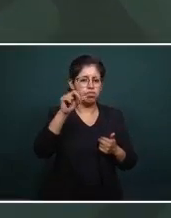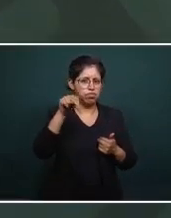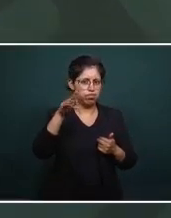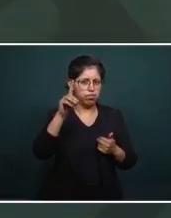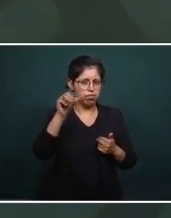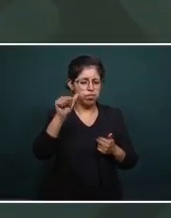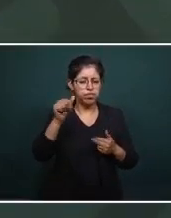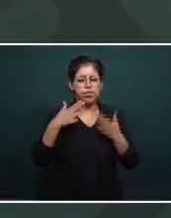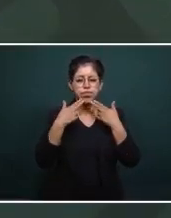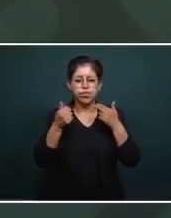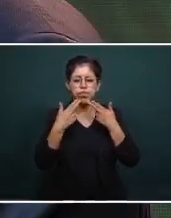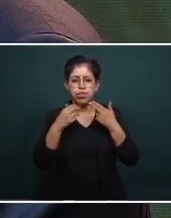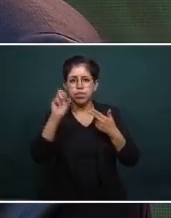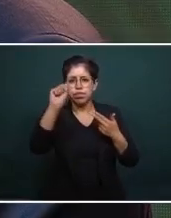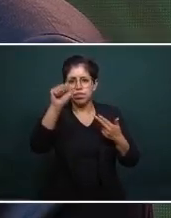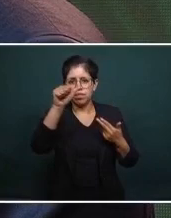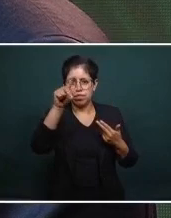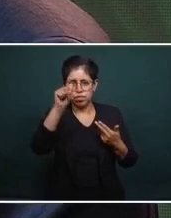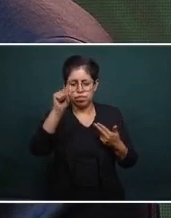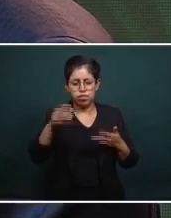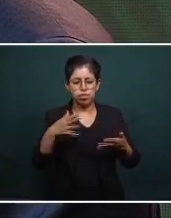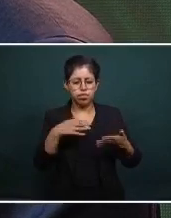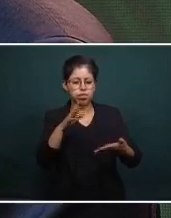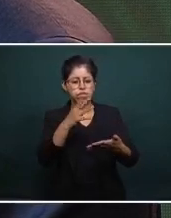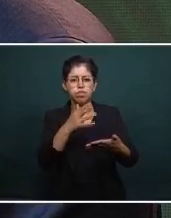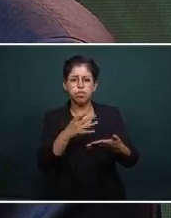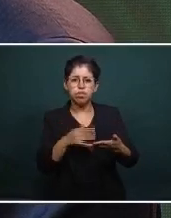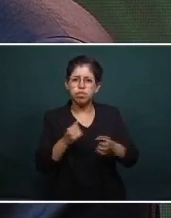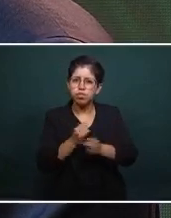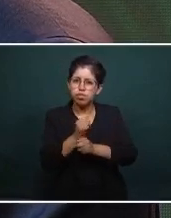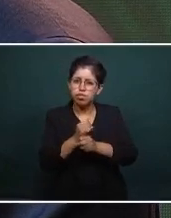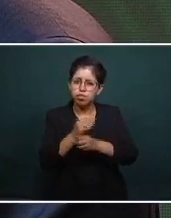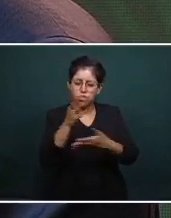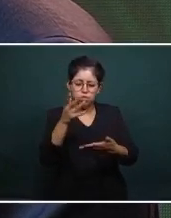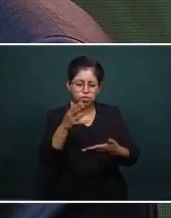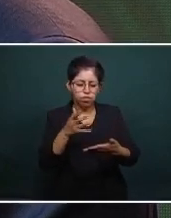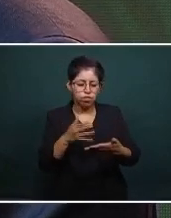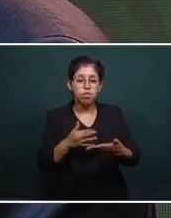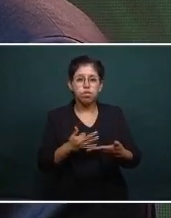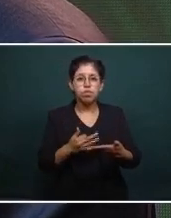Esta Unidad de Inteligencia Financiera